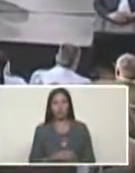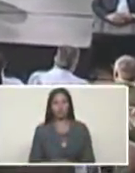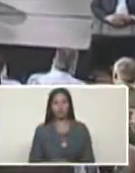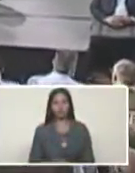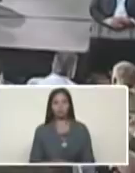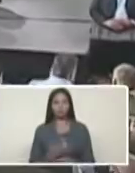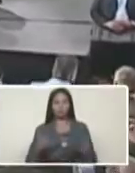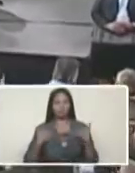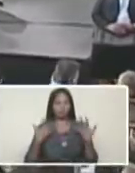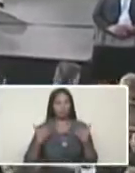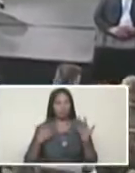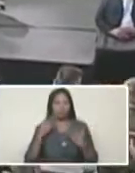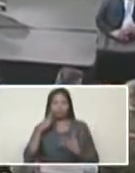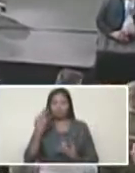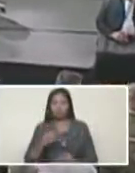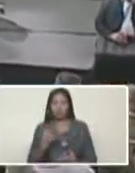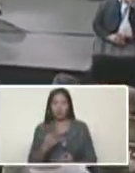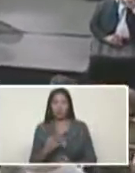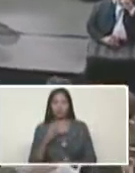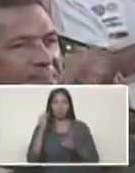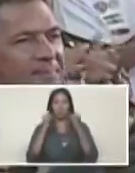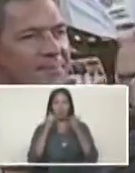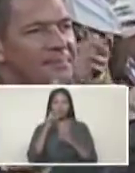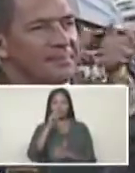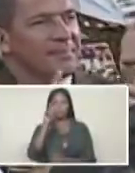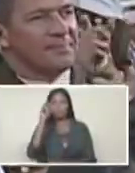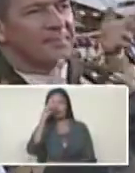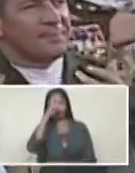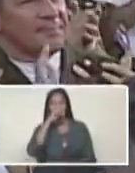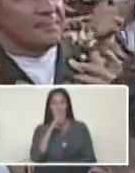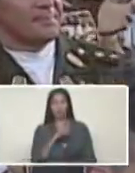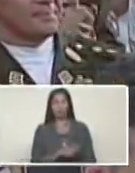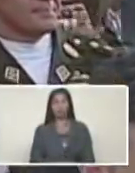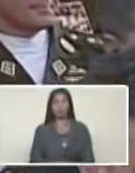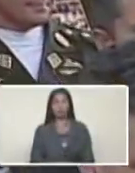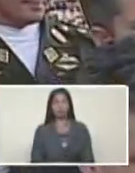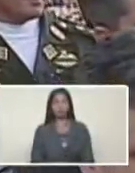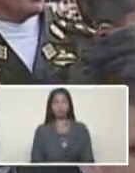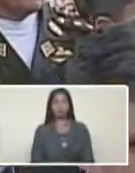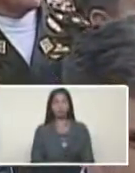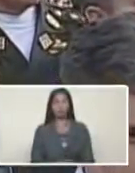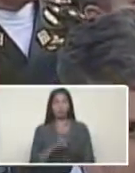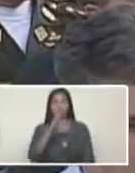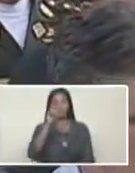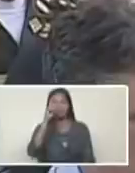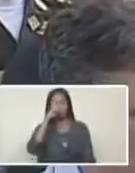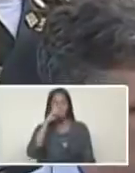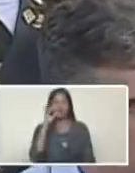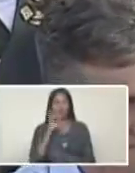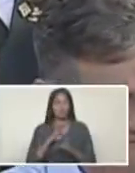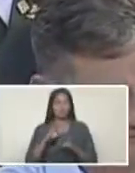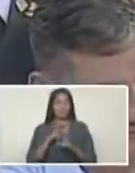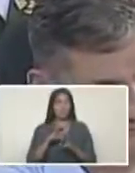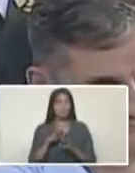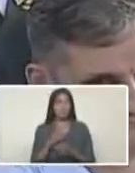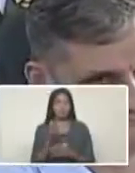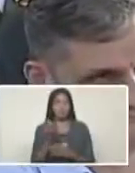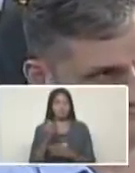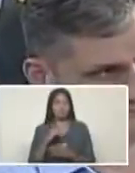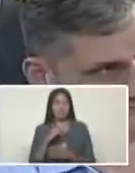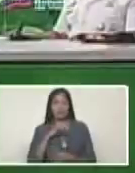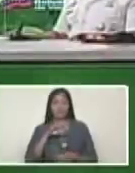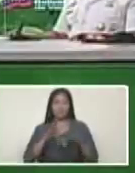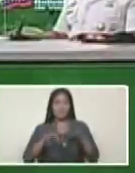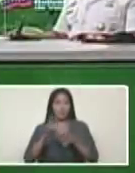gozoso, celebrando estos 20 años. 20 años no es nada, como dice. ¿Cuánto sembró